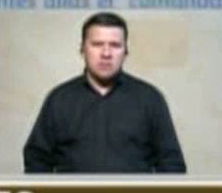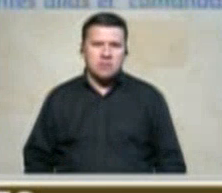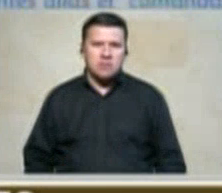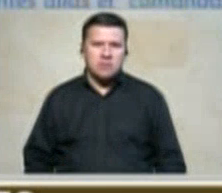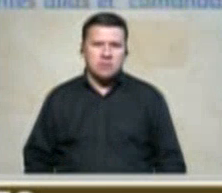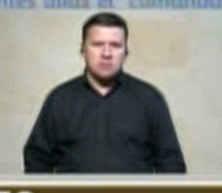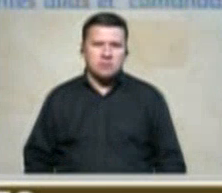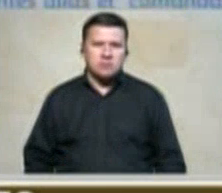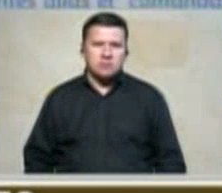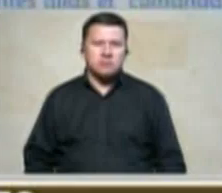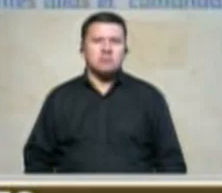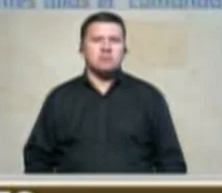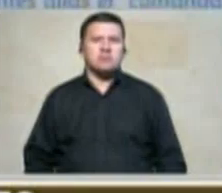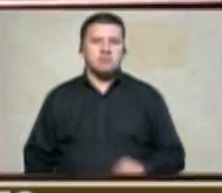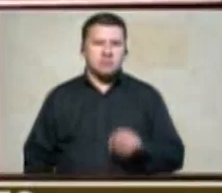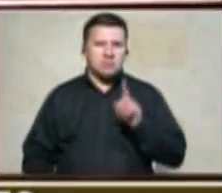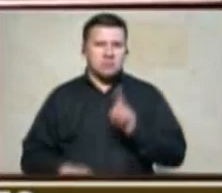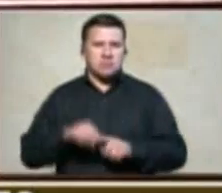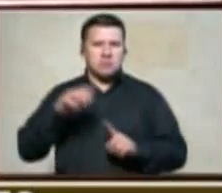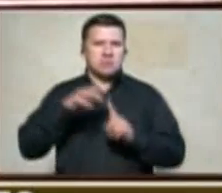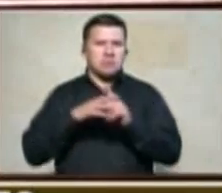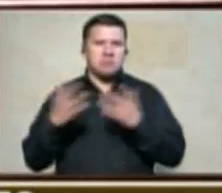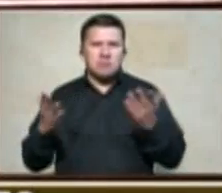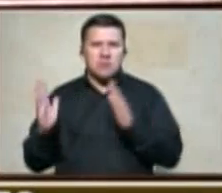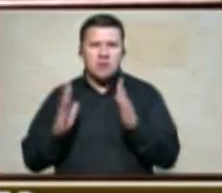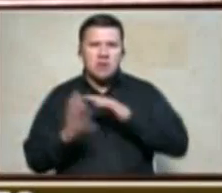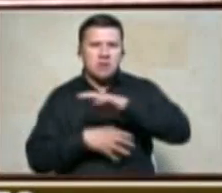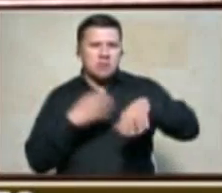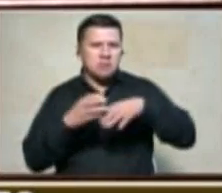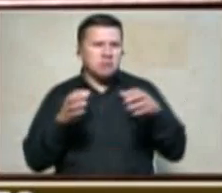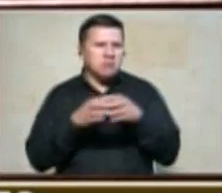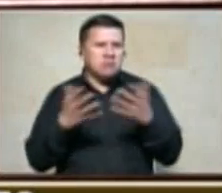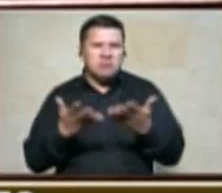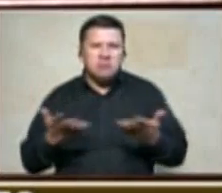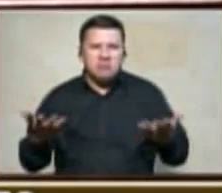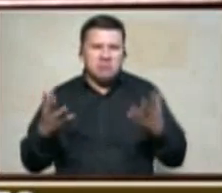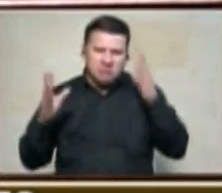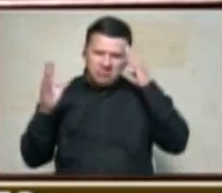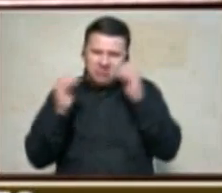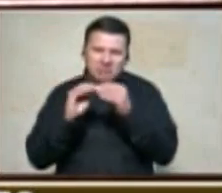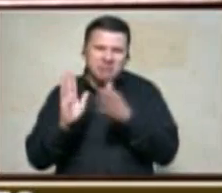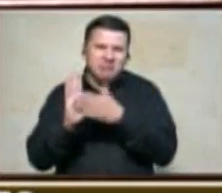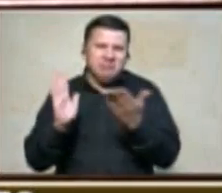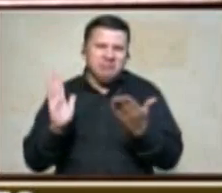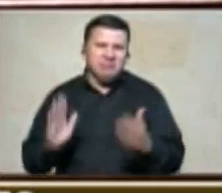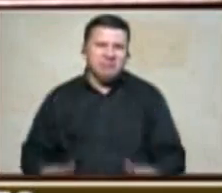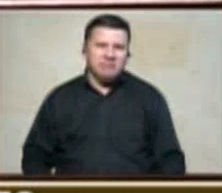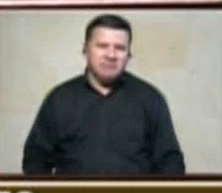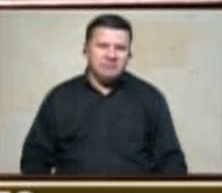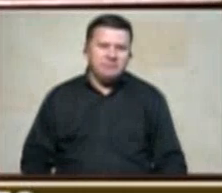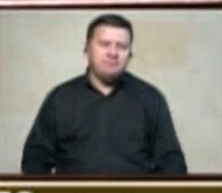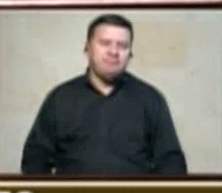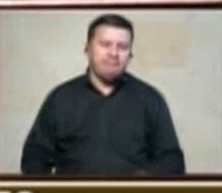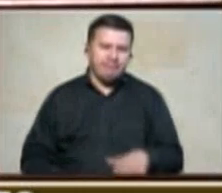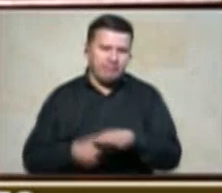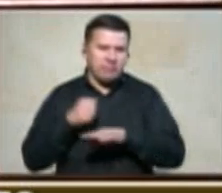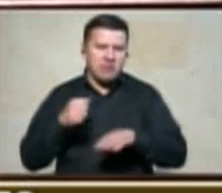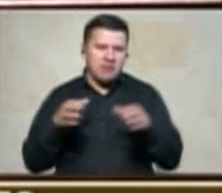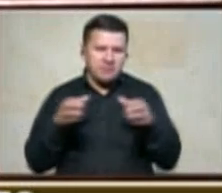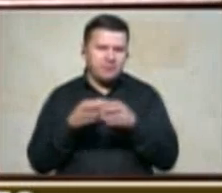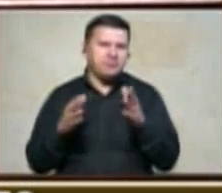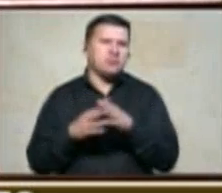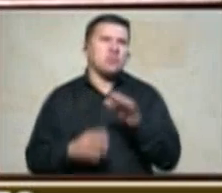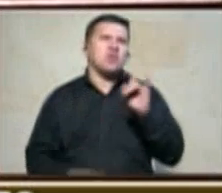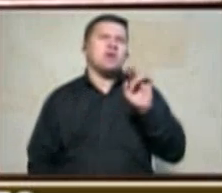Hay también, se genera agitación del orden público en muchas zonas donde estamos interviniendo. Básicamente en las zonas